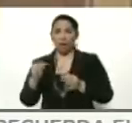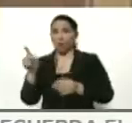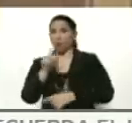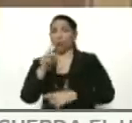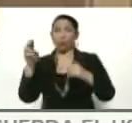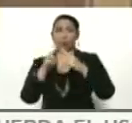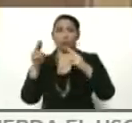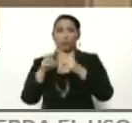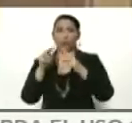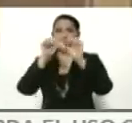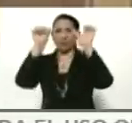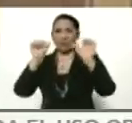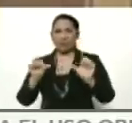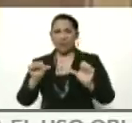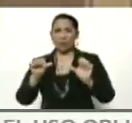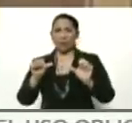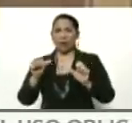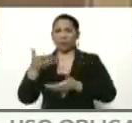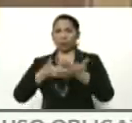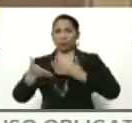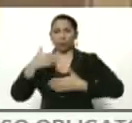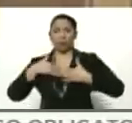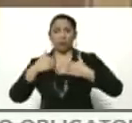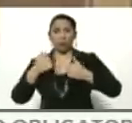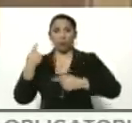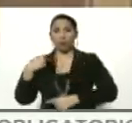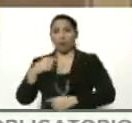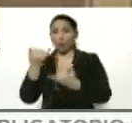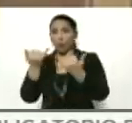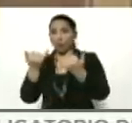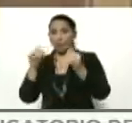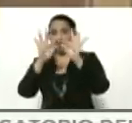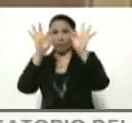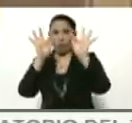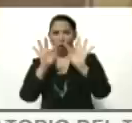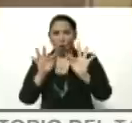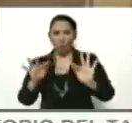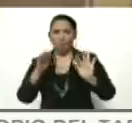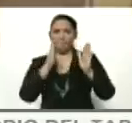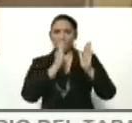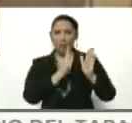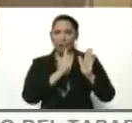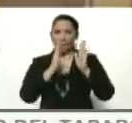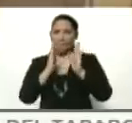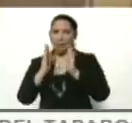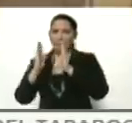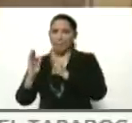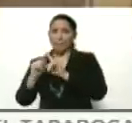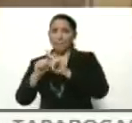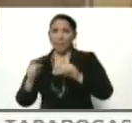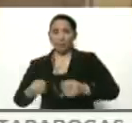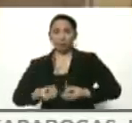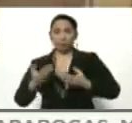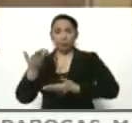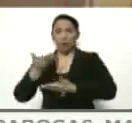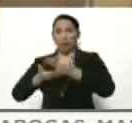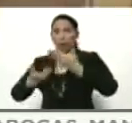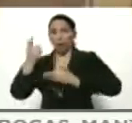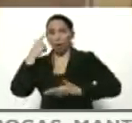sistema multilateral de salud que tiene ahorita mecanismos muy concretos para que se dé la